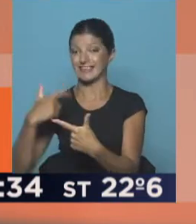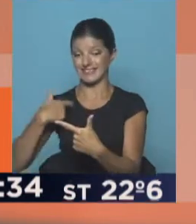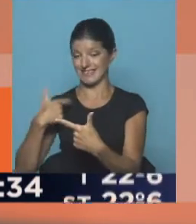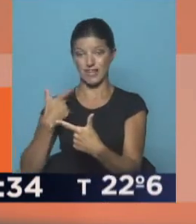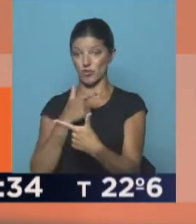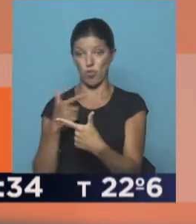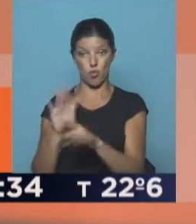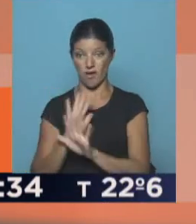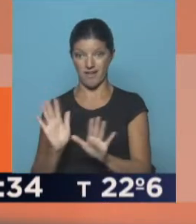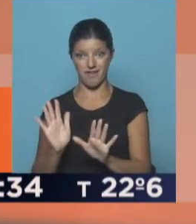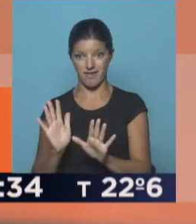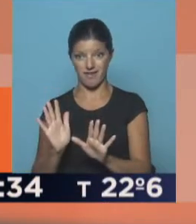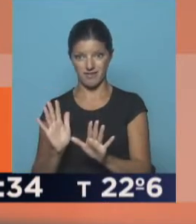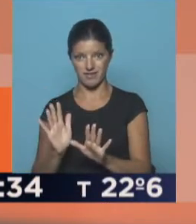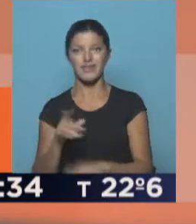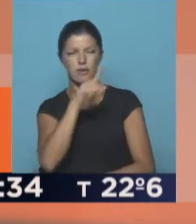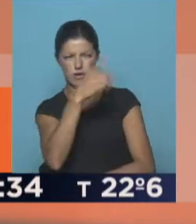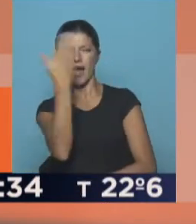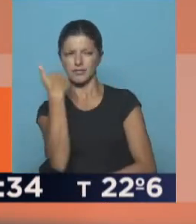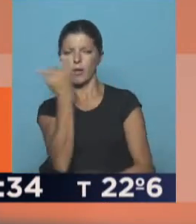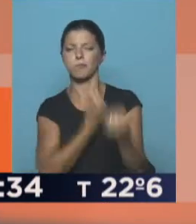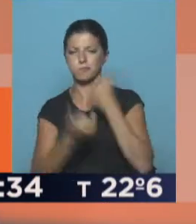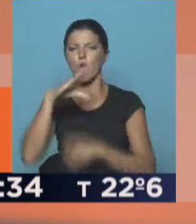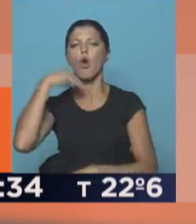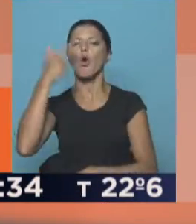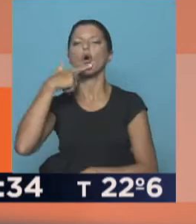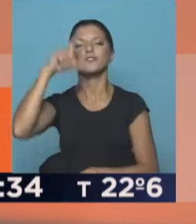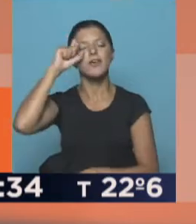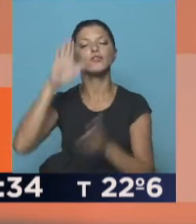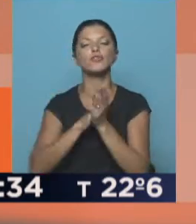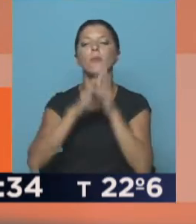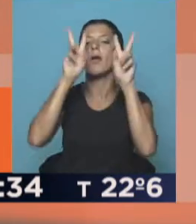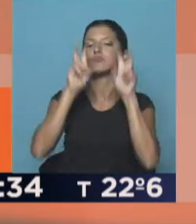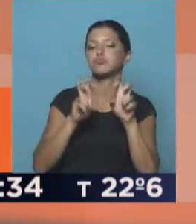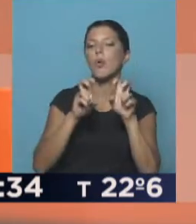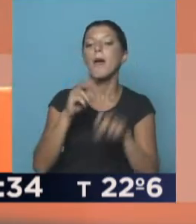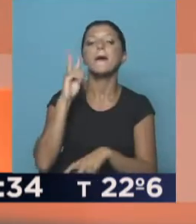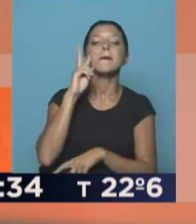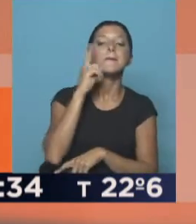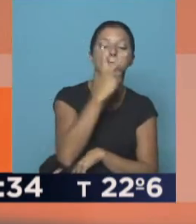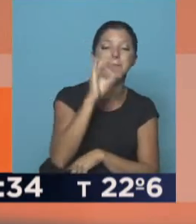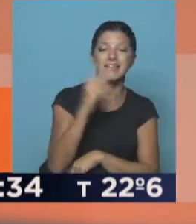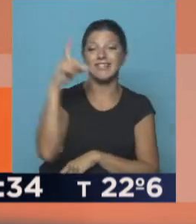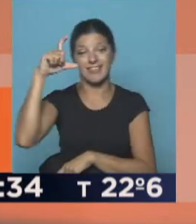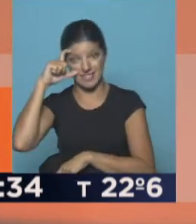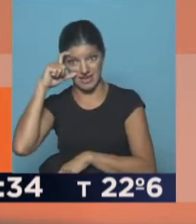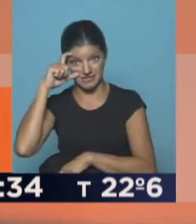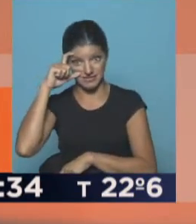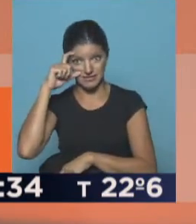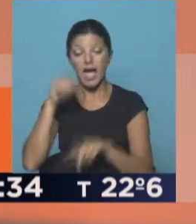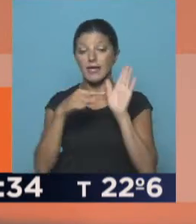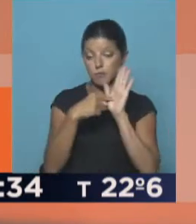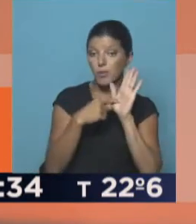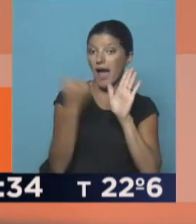Y este es un poco lo que decía José de la Agenda 2010. La Agenda 2010 todavía contemplaba la existencia de sindicatos.